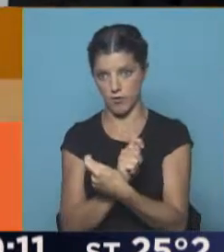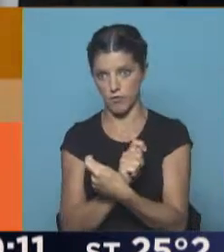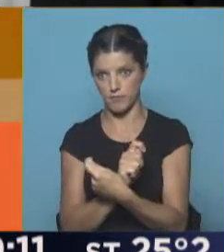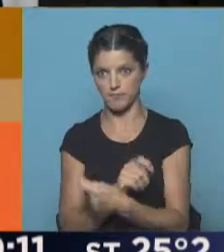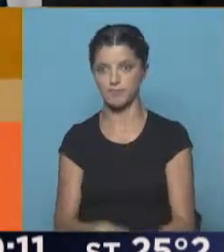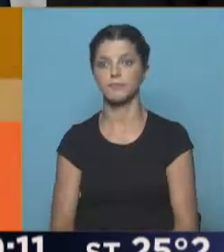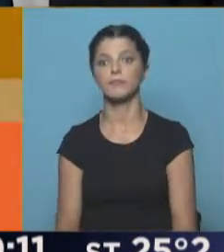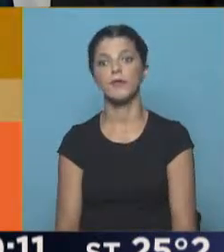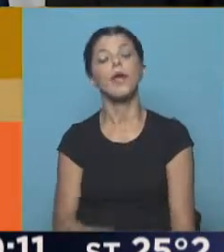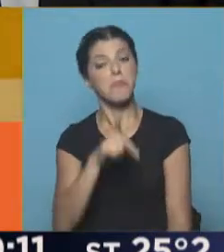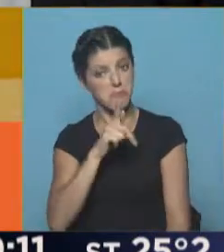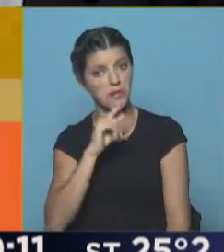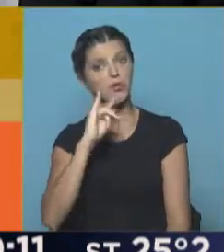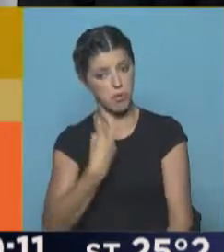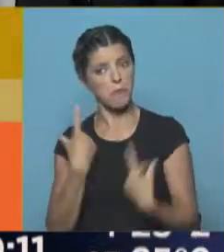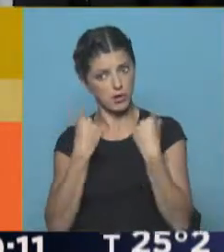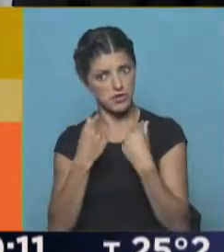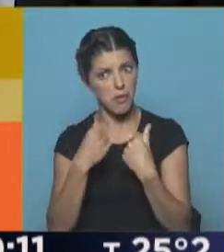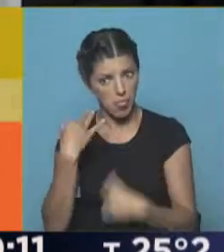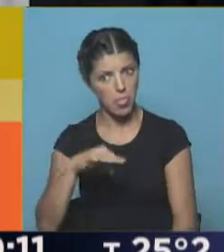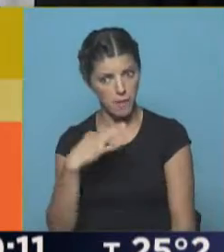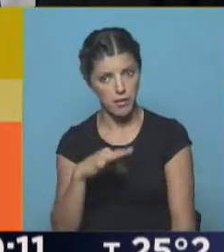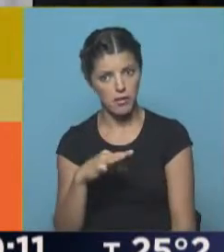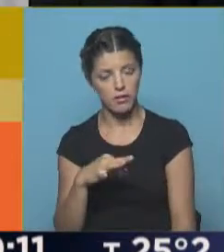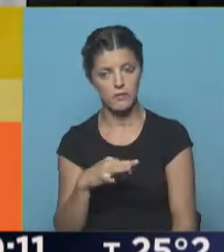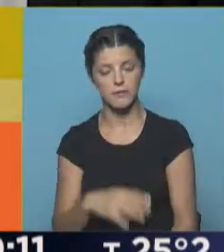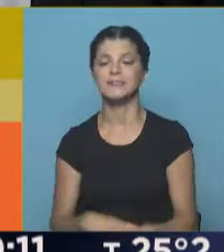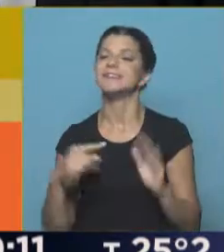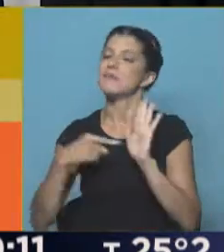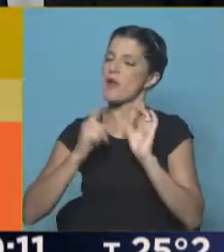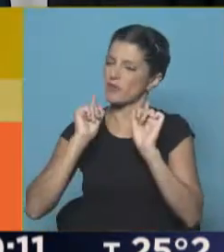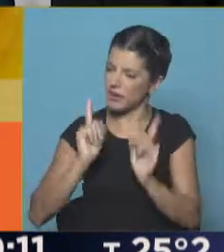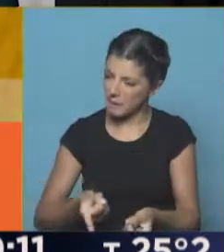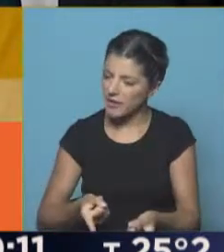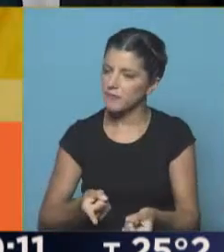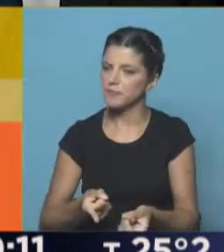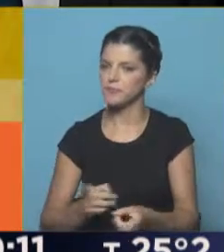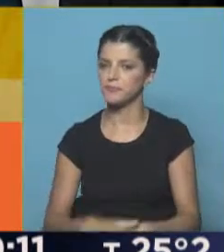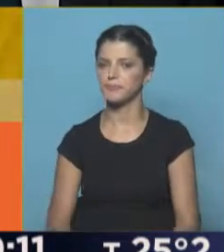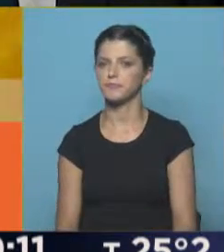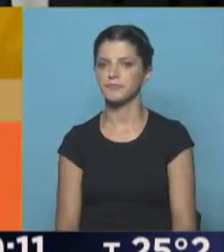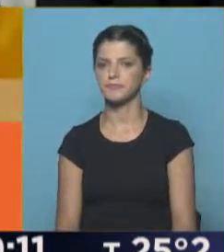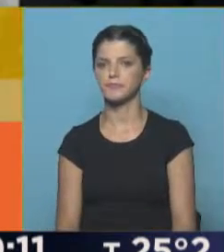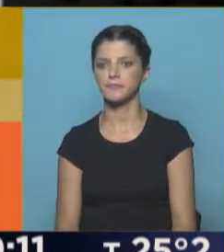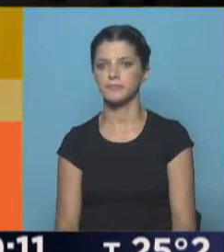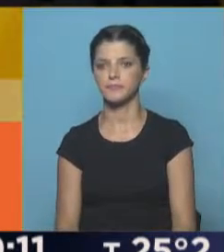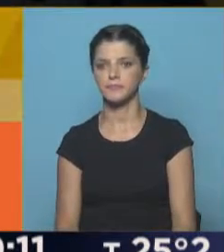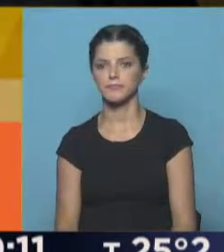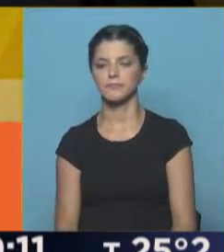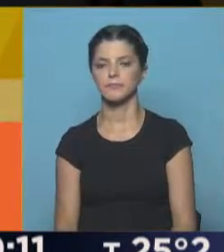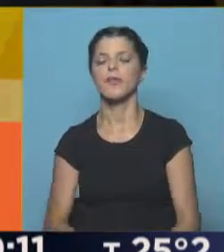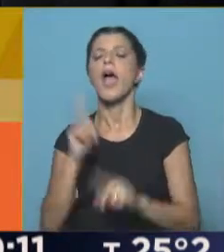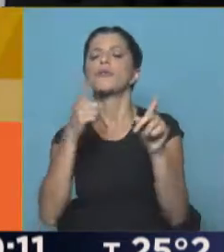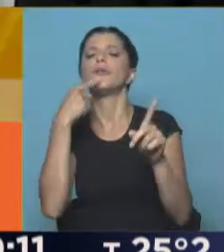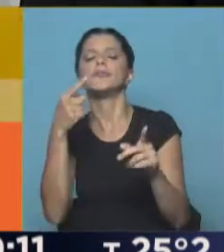que la autocrítica hay que hacérsela. Pero también quiero decir en favor, así porque hay una muletilla, ¿no?, con el tema de